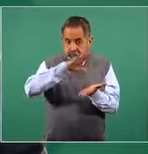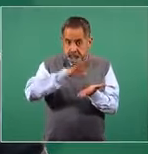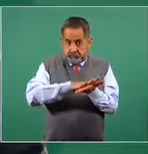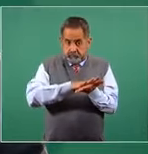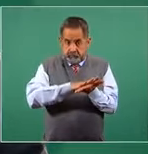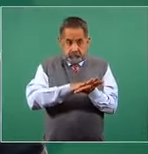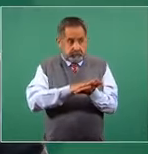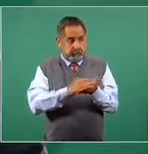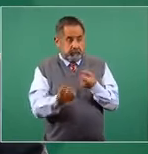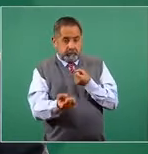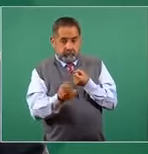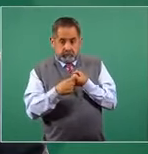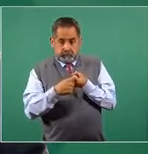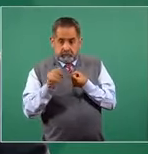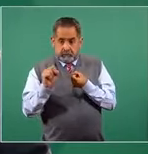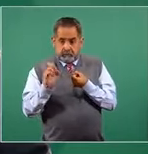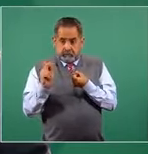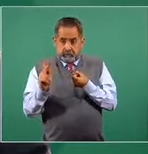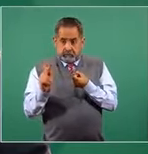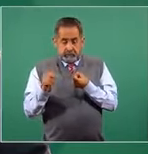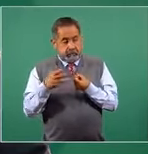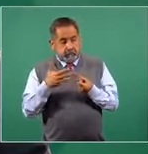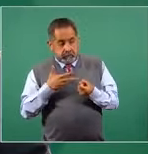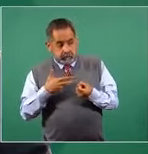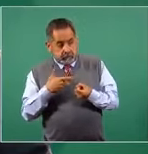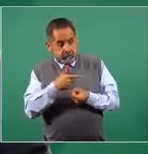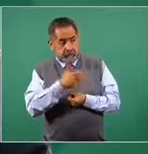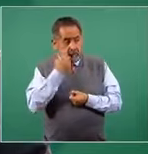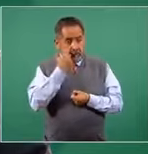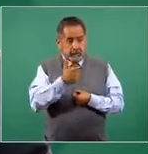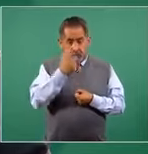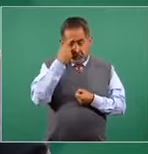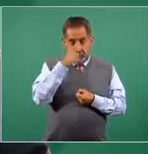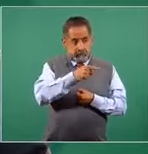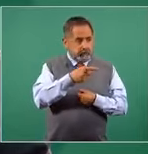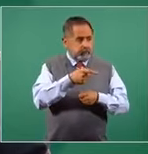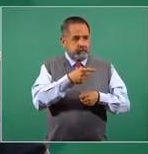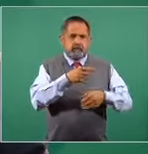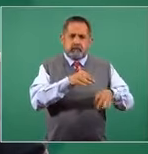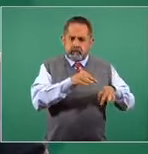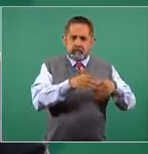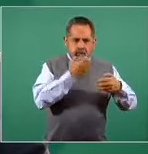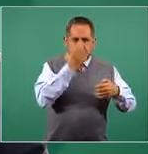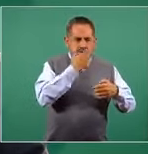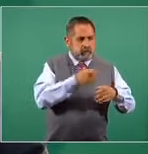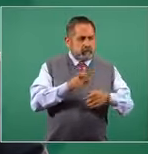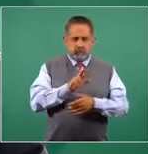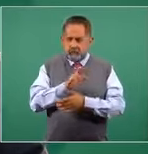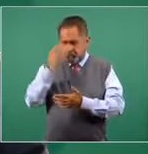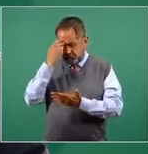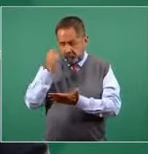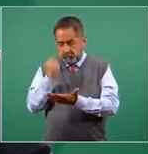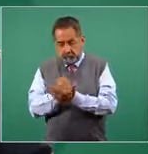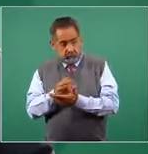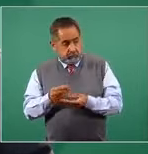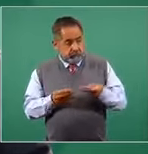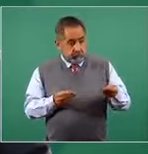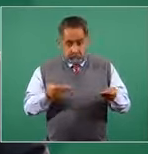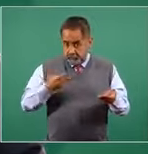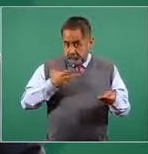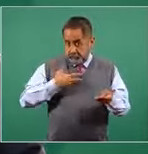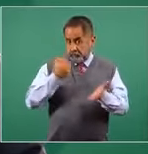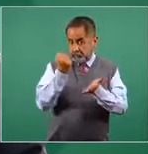ante la SEP y requieren, por lo tanto, para tener un funcionamiento legal de reconocimiento de validez oficial, si lo